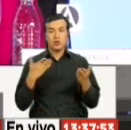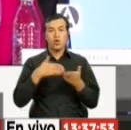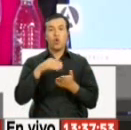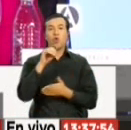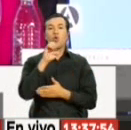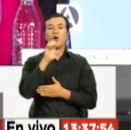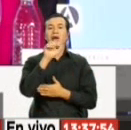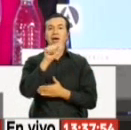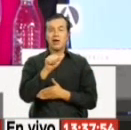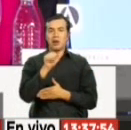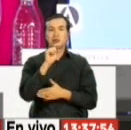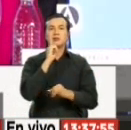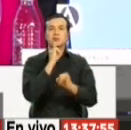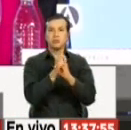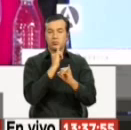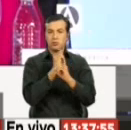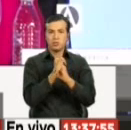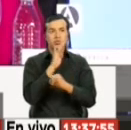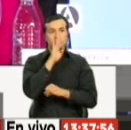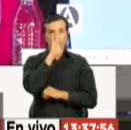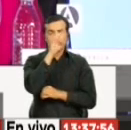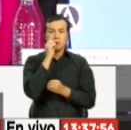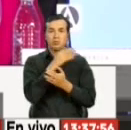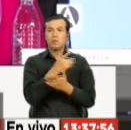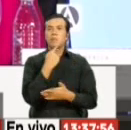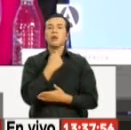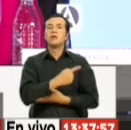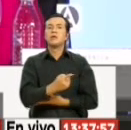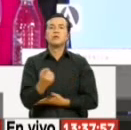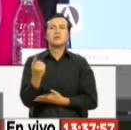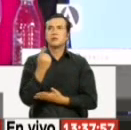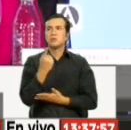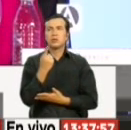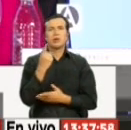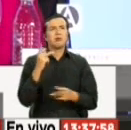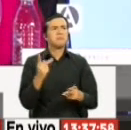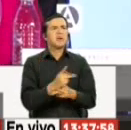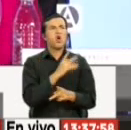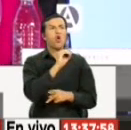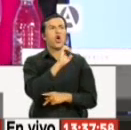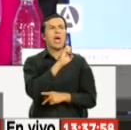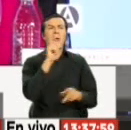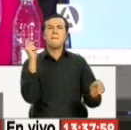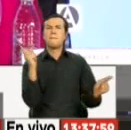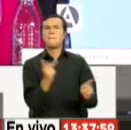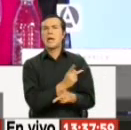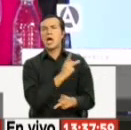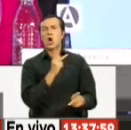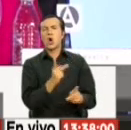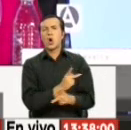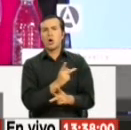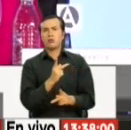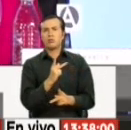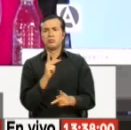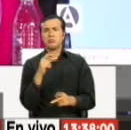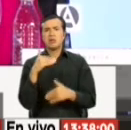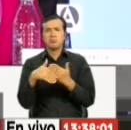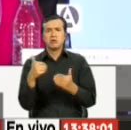la oea una institución a la que siempre dijo que era lo peor que le podía ocurrir al américa